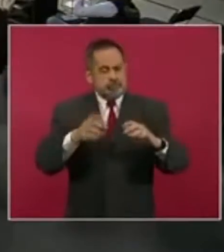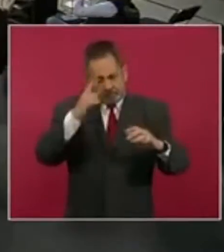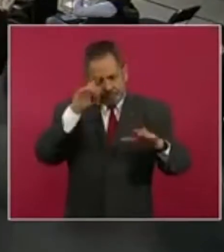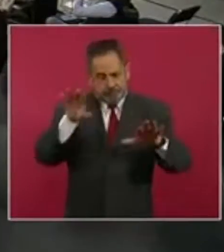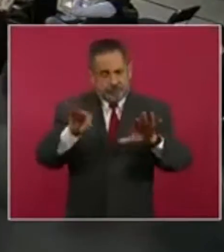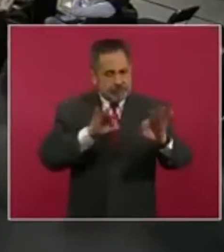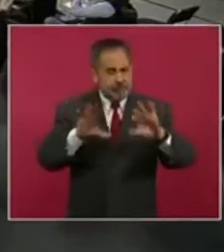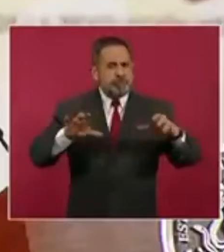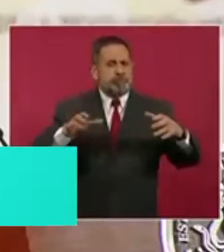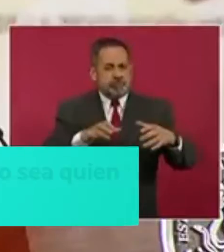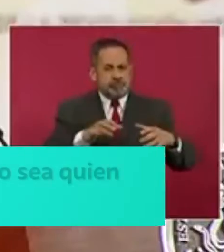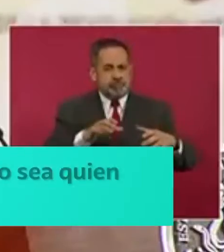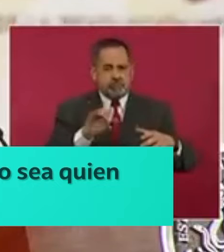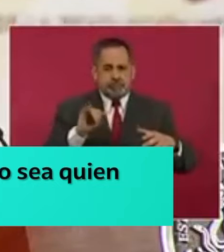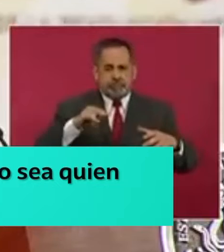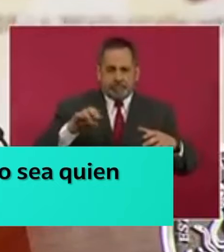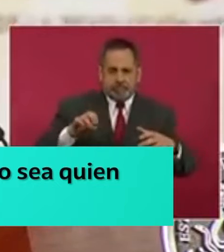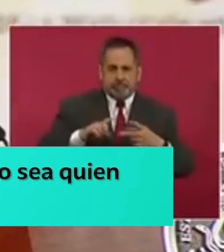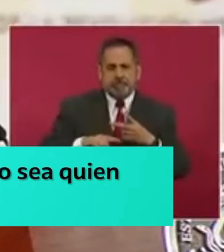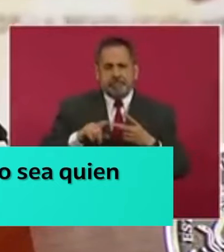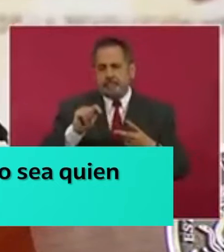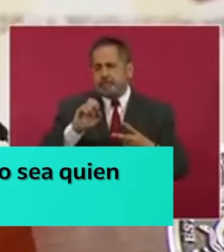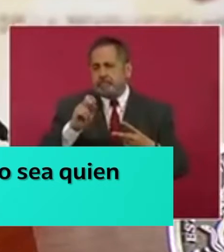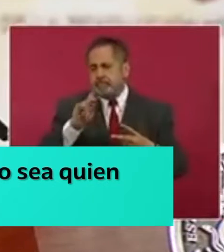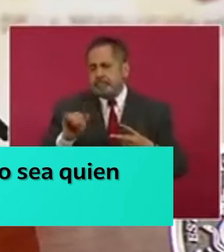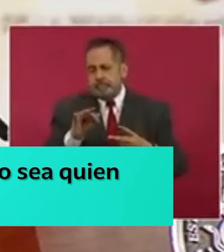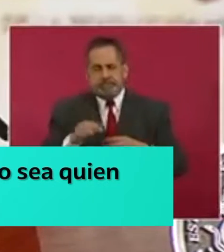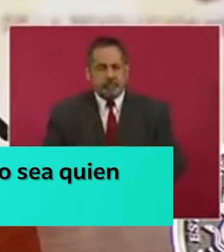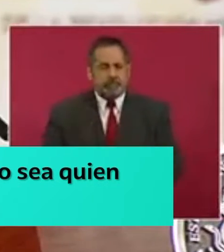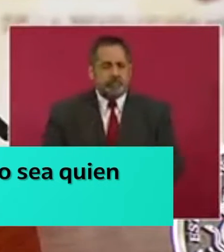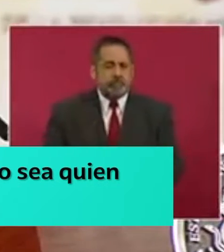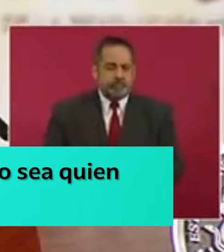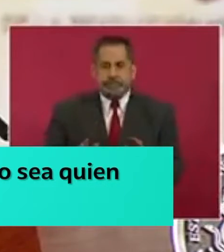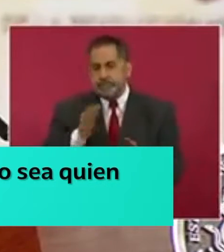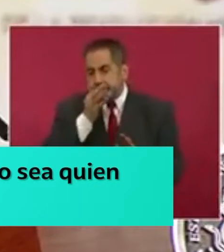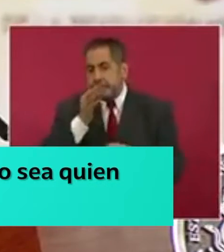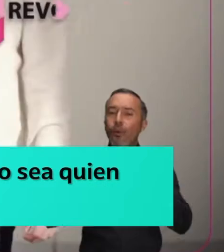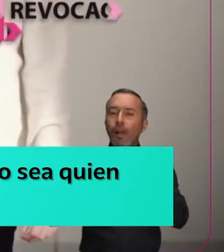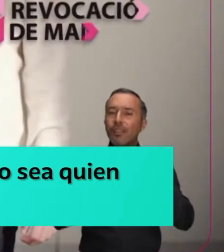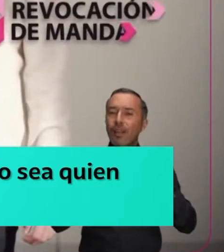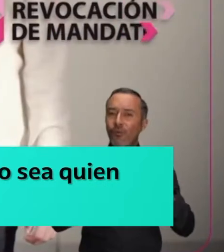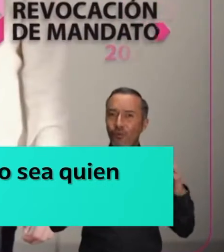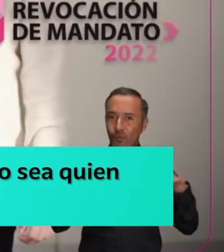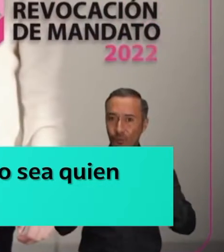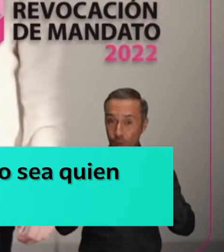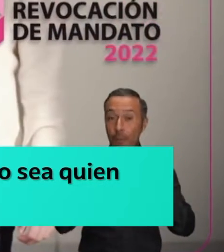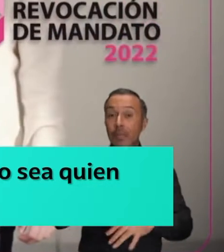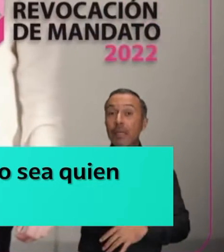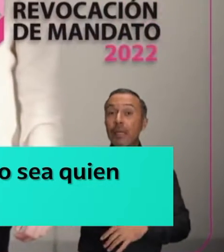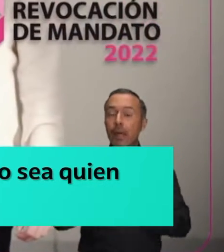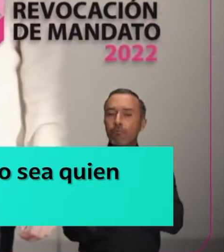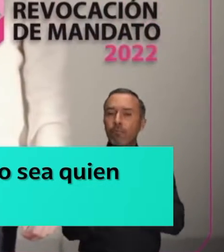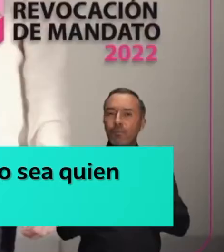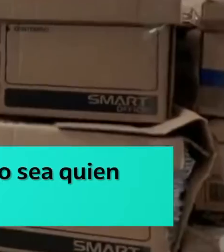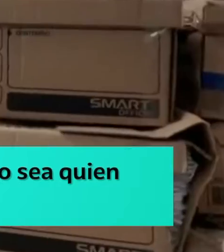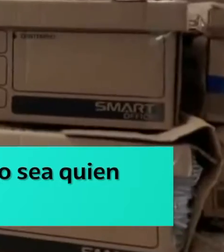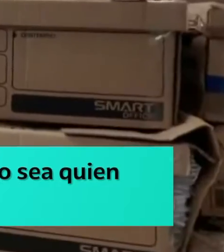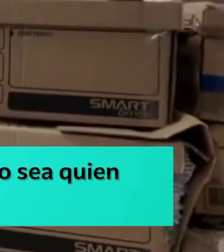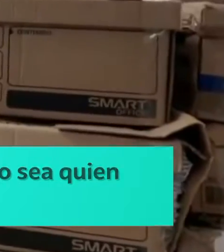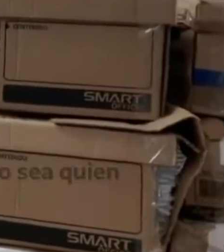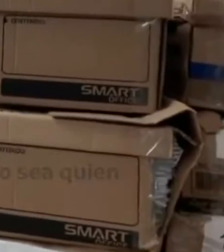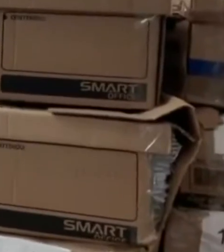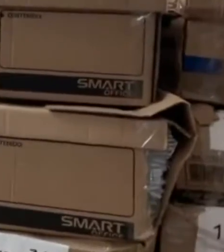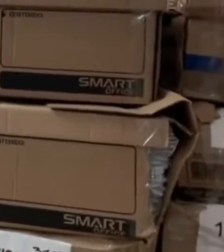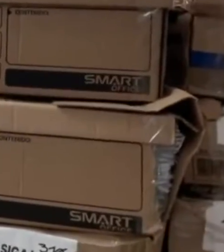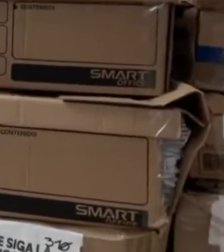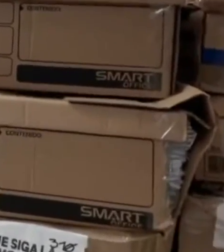El presidente Andrés Manuel López Obrador adelantó que después de la revocación de mandato, enviará una iniciativa de reforma electoral, en la que